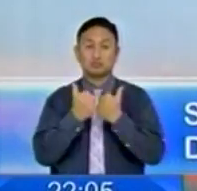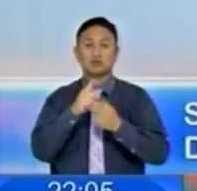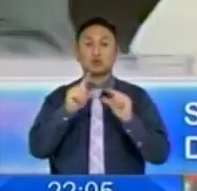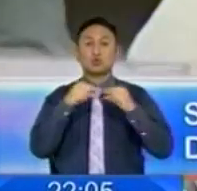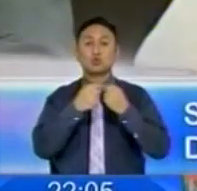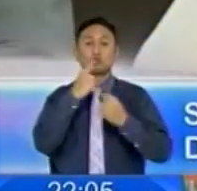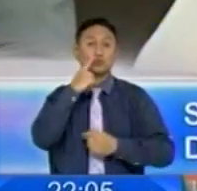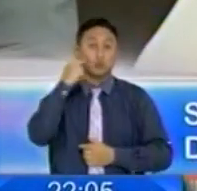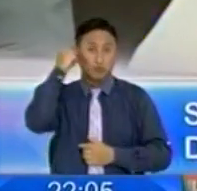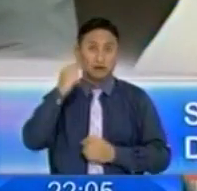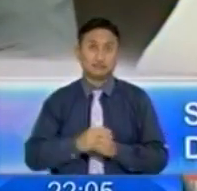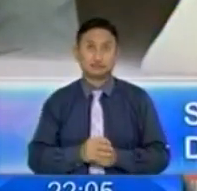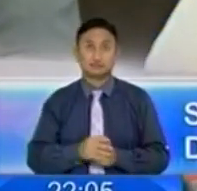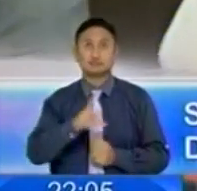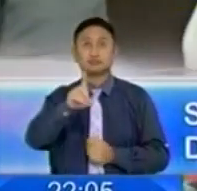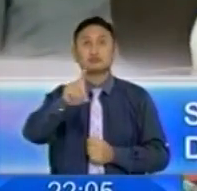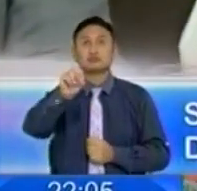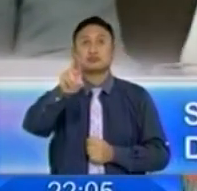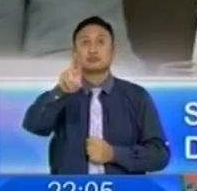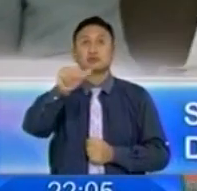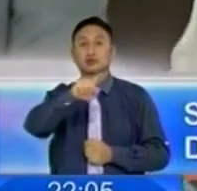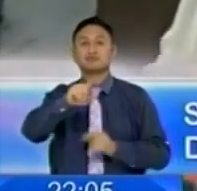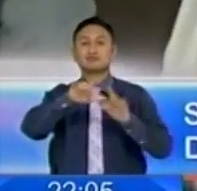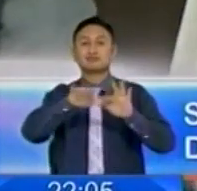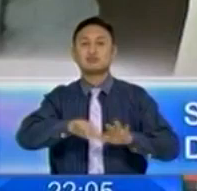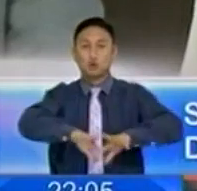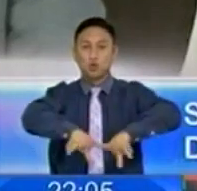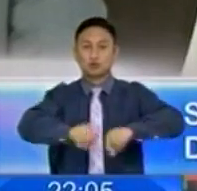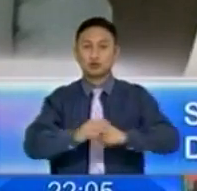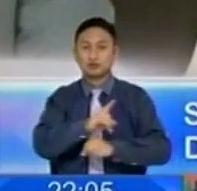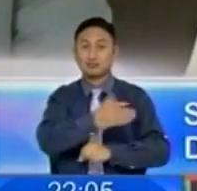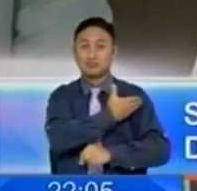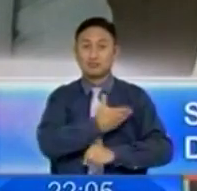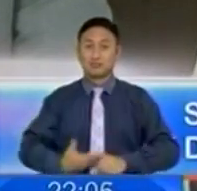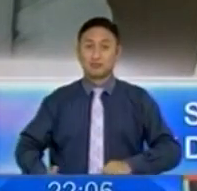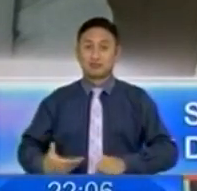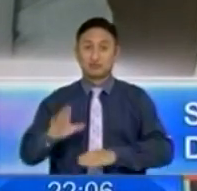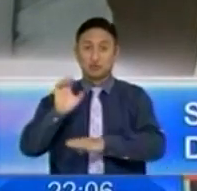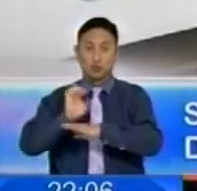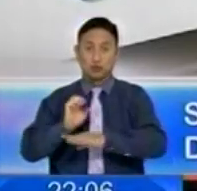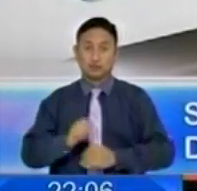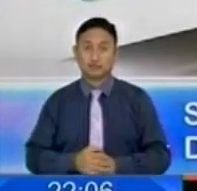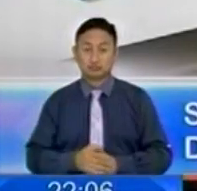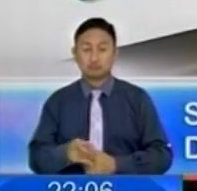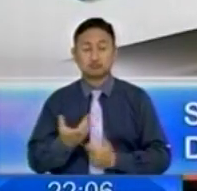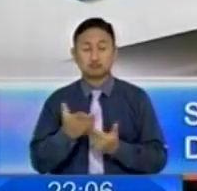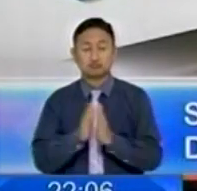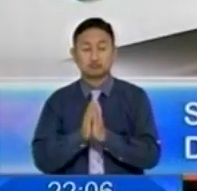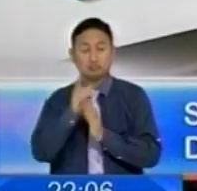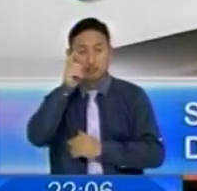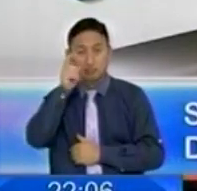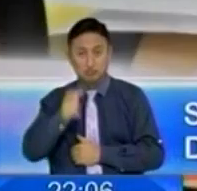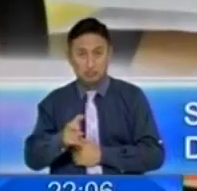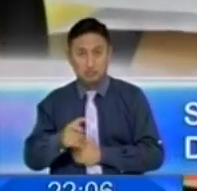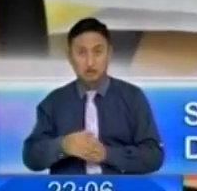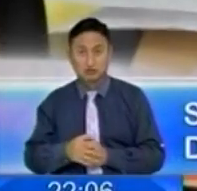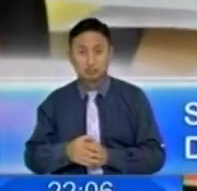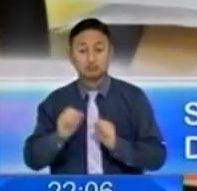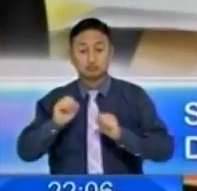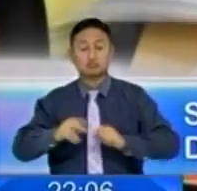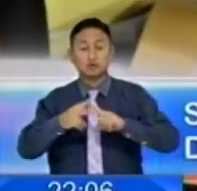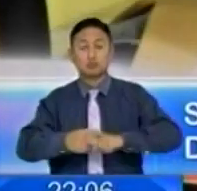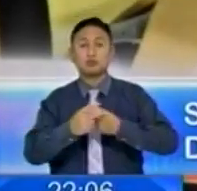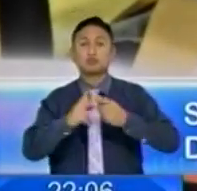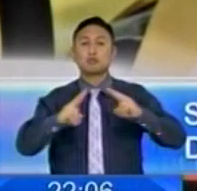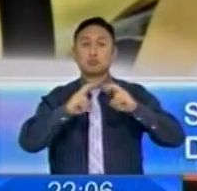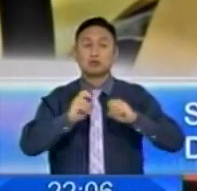correísmo. Dora Ordóñez, secretaria anticorrupción de la Presidencia de la República, solicitó a la Fiscalía General del Estado se le investigue